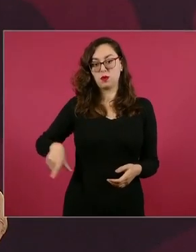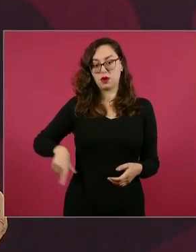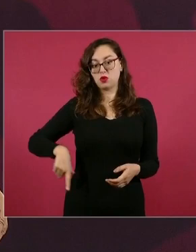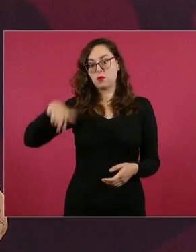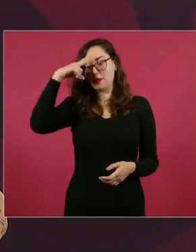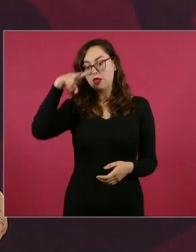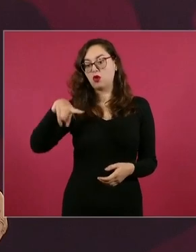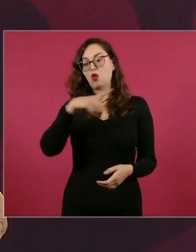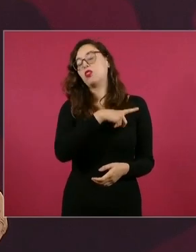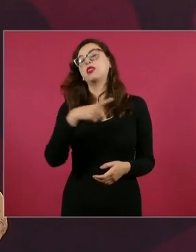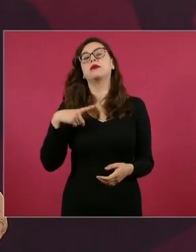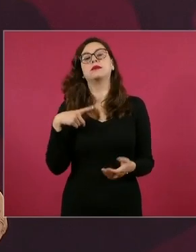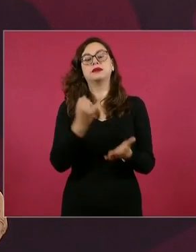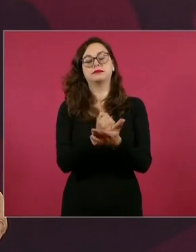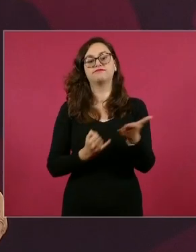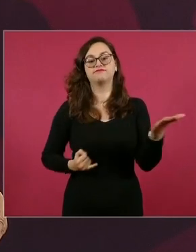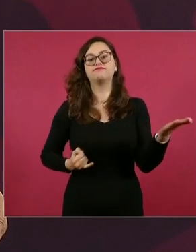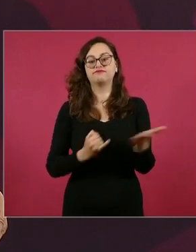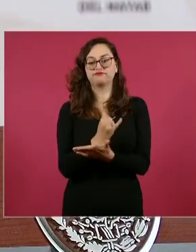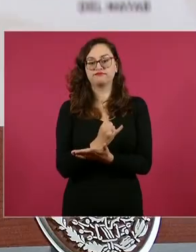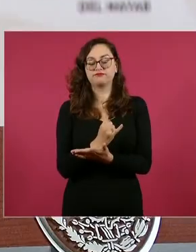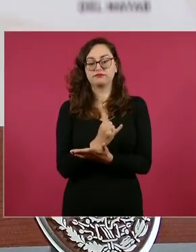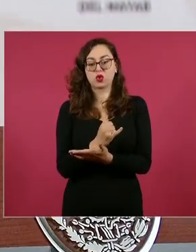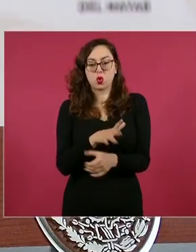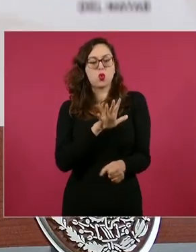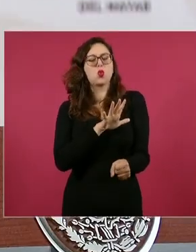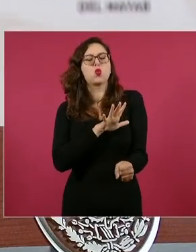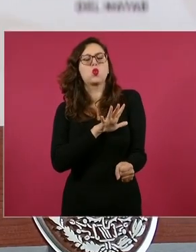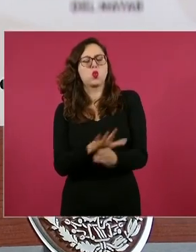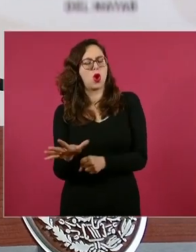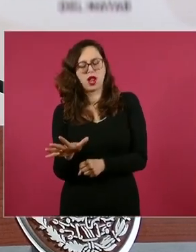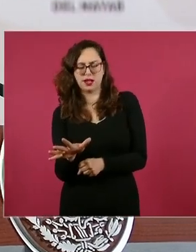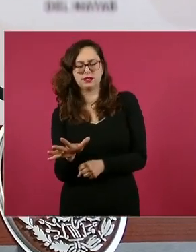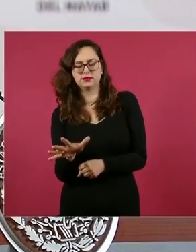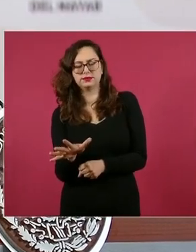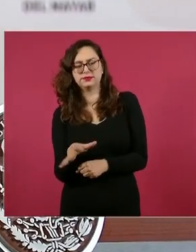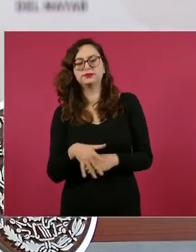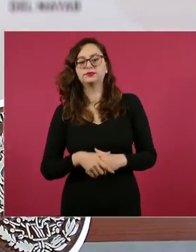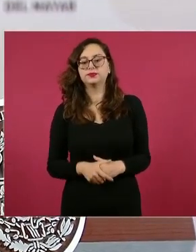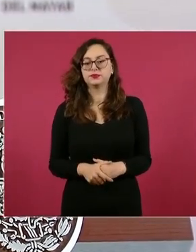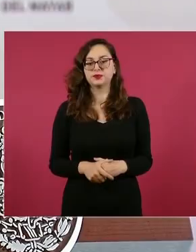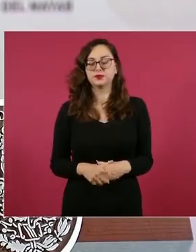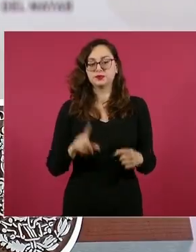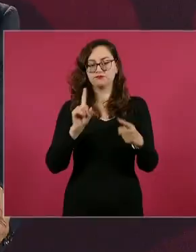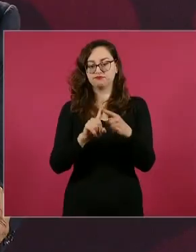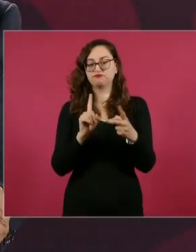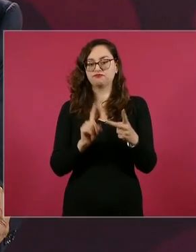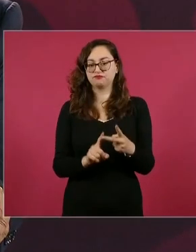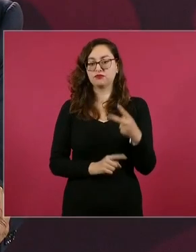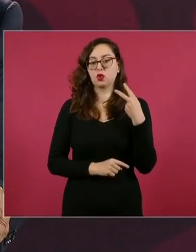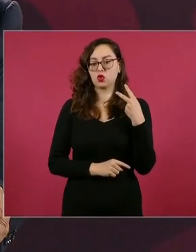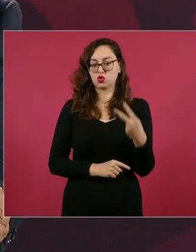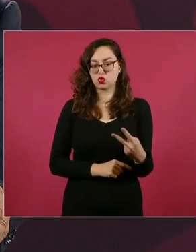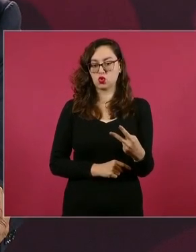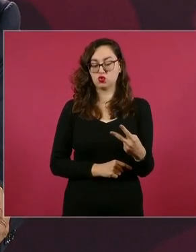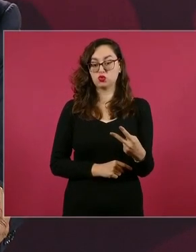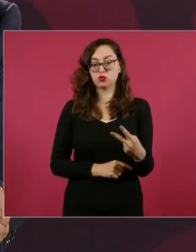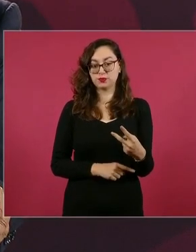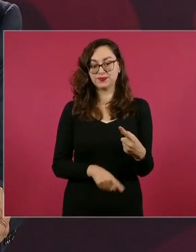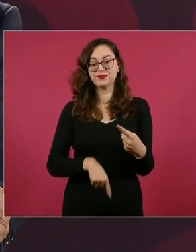decisión que va a consistir en dos